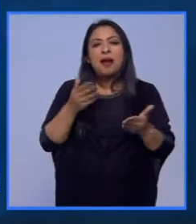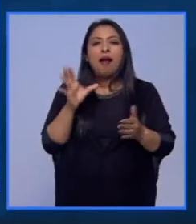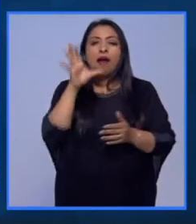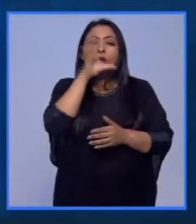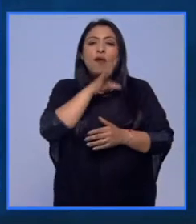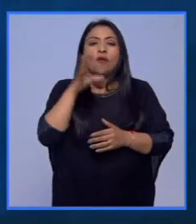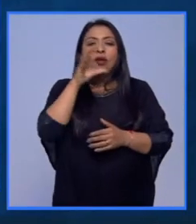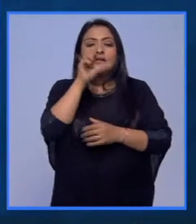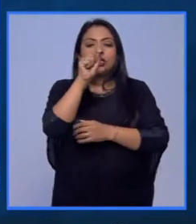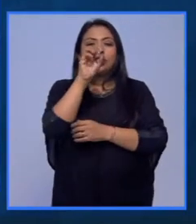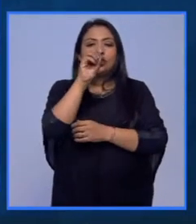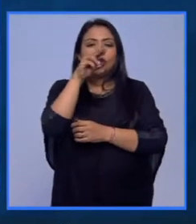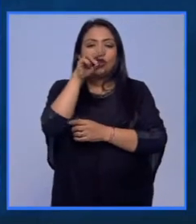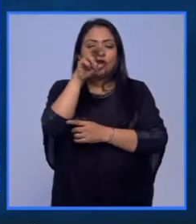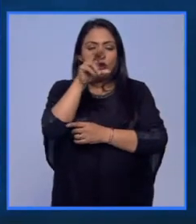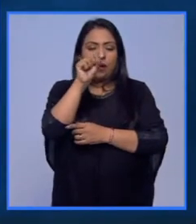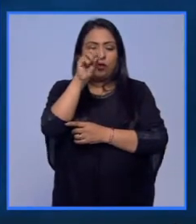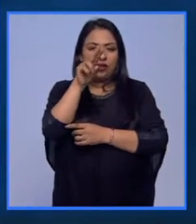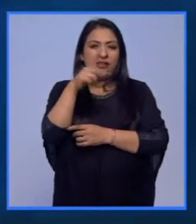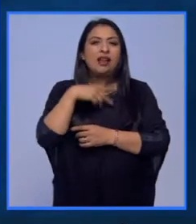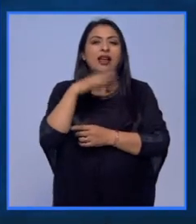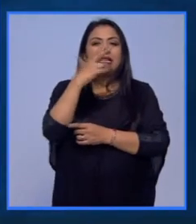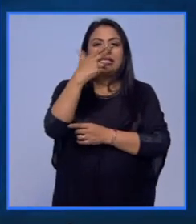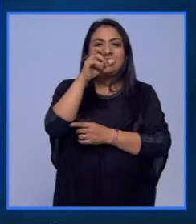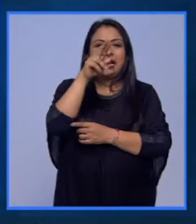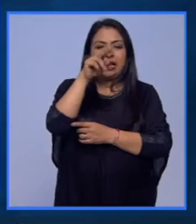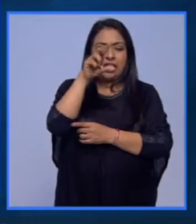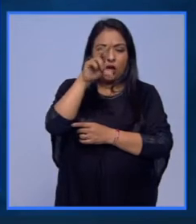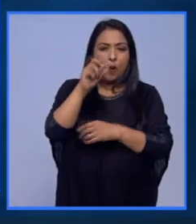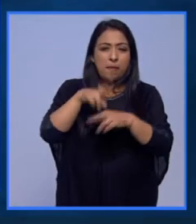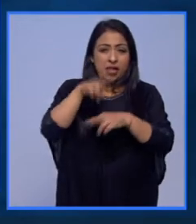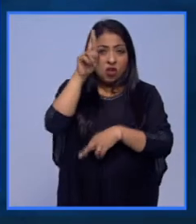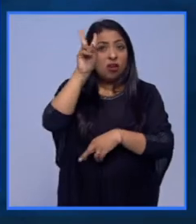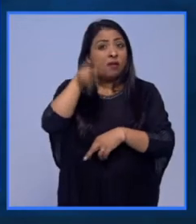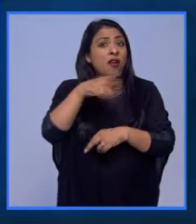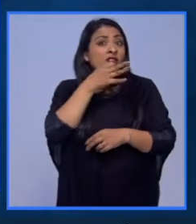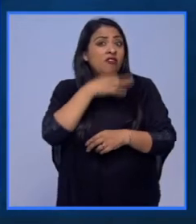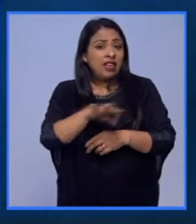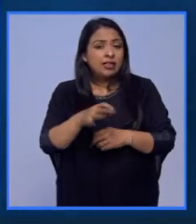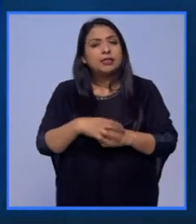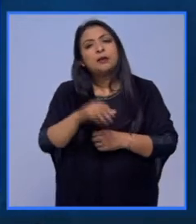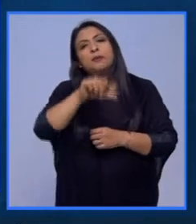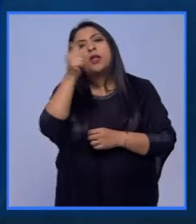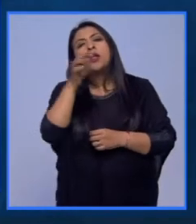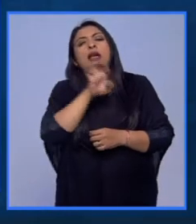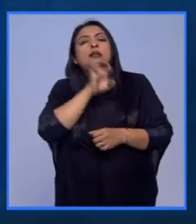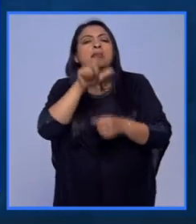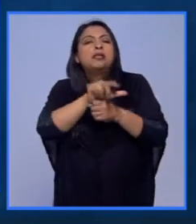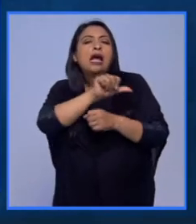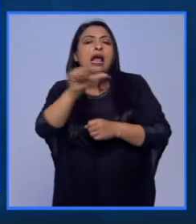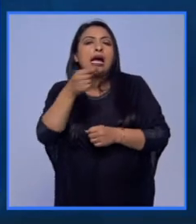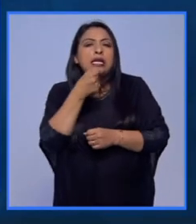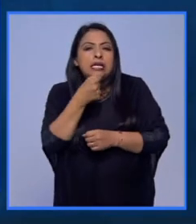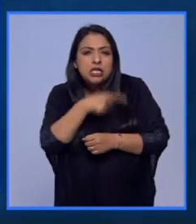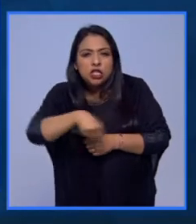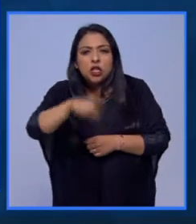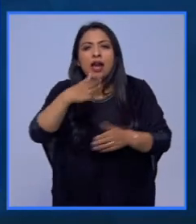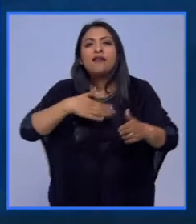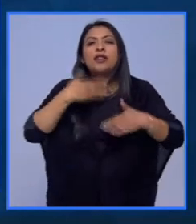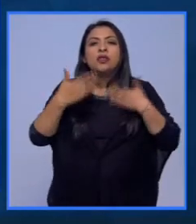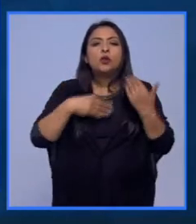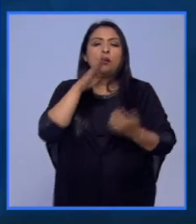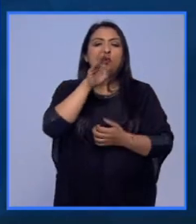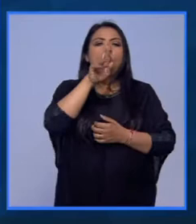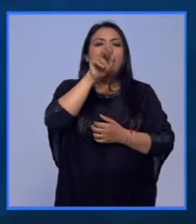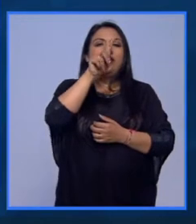Sonora Mudancera y su charango mayor, que también va a ser una gran fiesta. Y muy especialmente para los niños, las aventuras de Buratino,